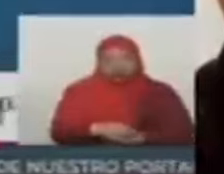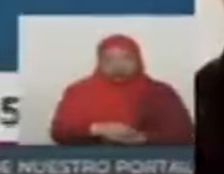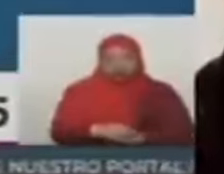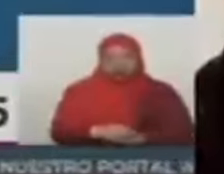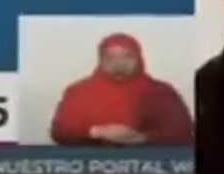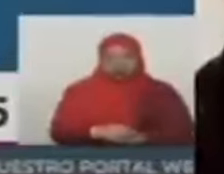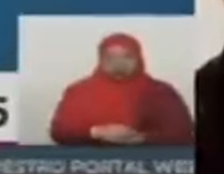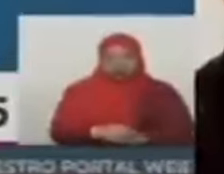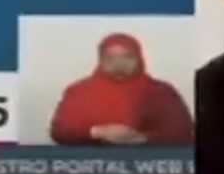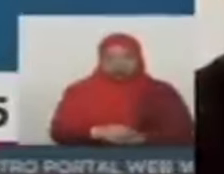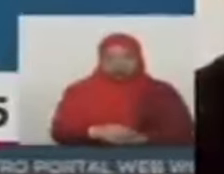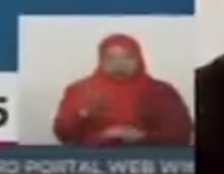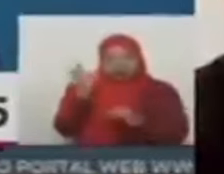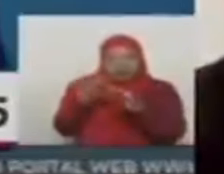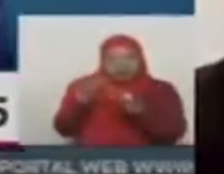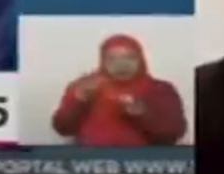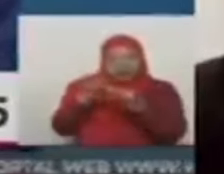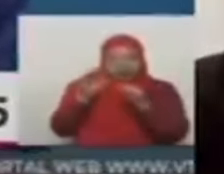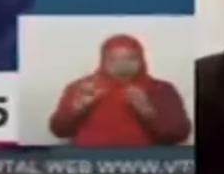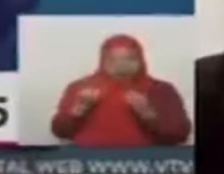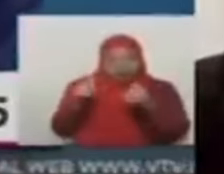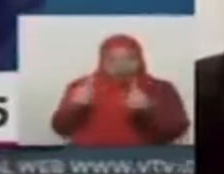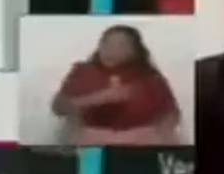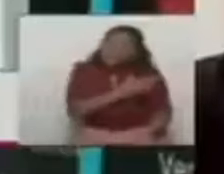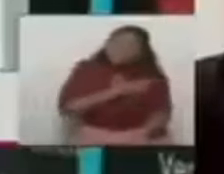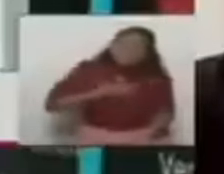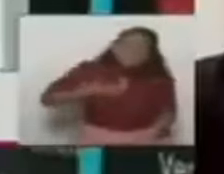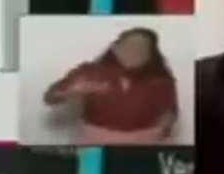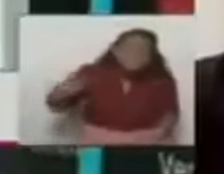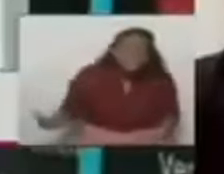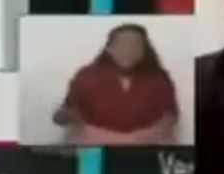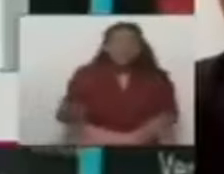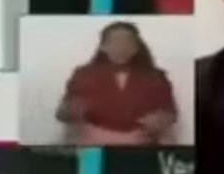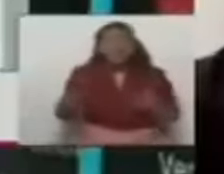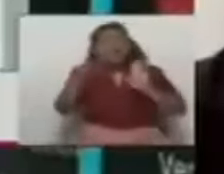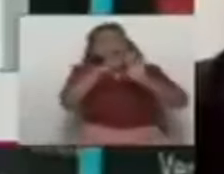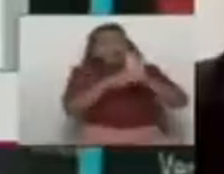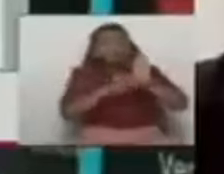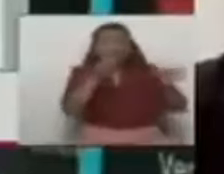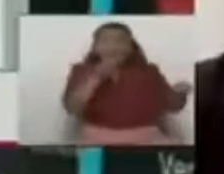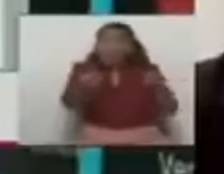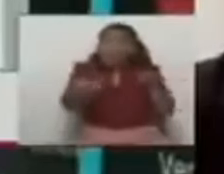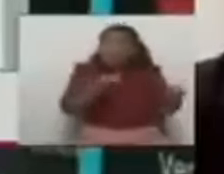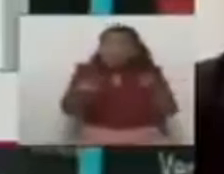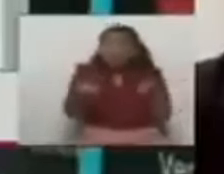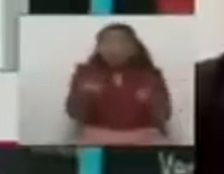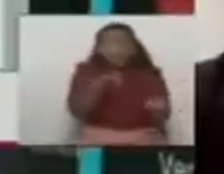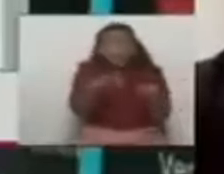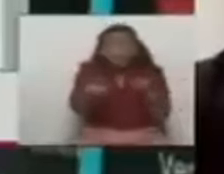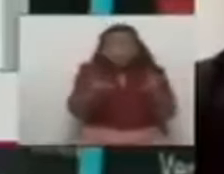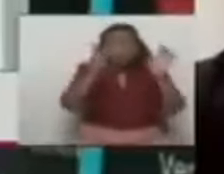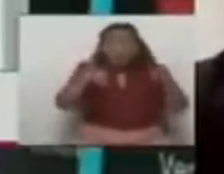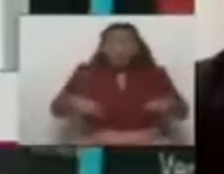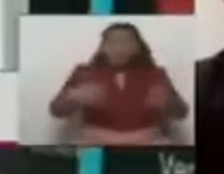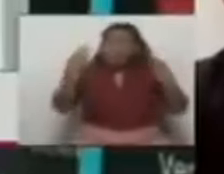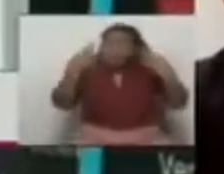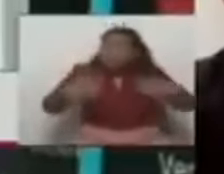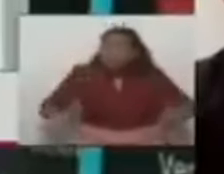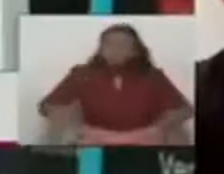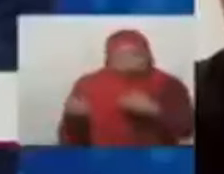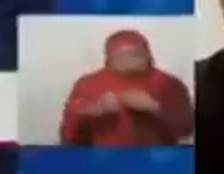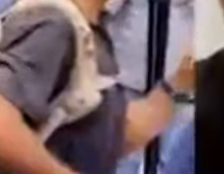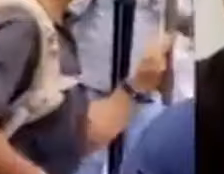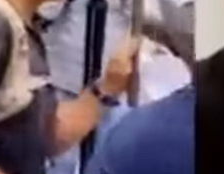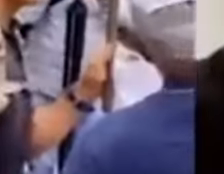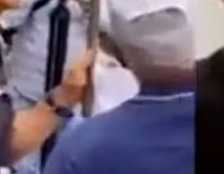vandalizadas 9 estatuas de Hugo Chávez en todo el país. Creo que para eso el gobierno se había estado preparando durante mucho tiempo, y es por eso que